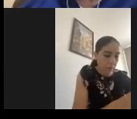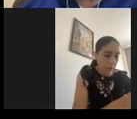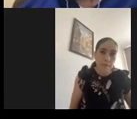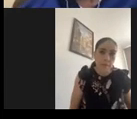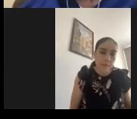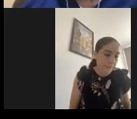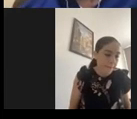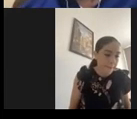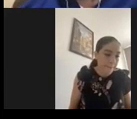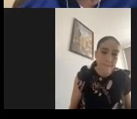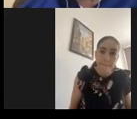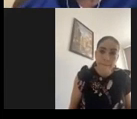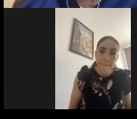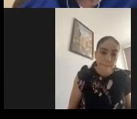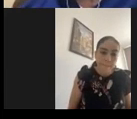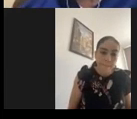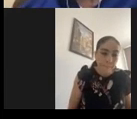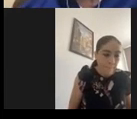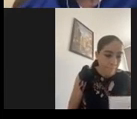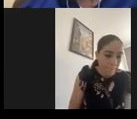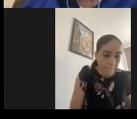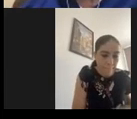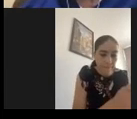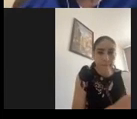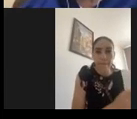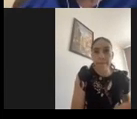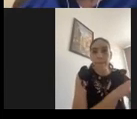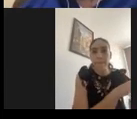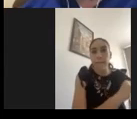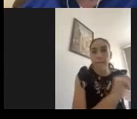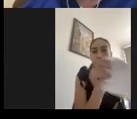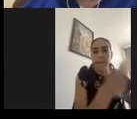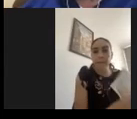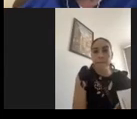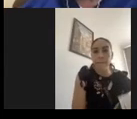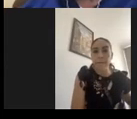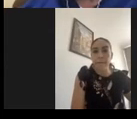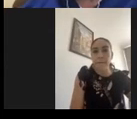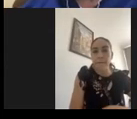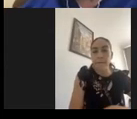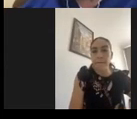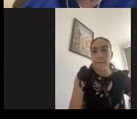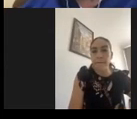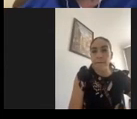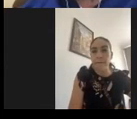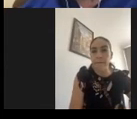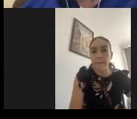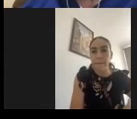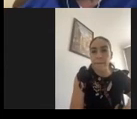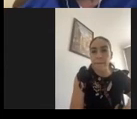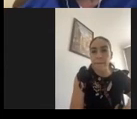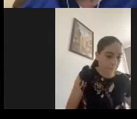a fortalecer el instrumento. En este caso, pues, dentro de lo que planteamos, si ustedes pueden